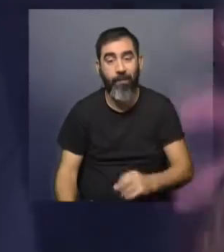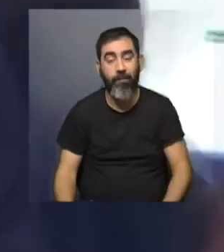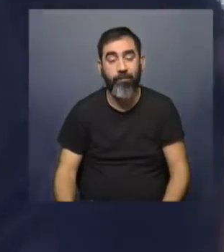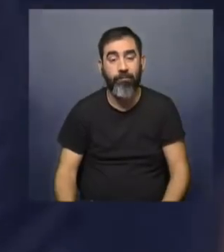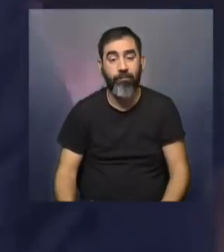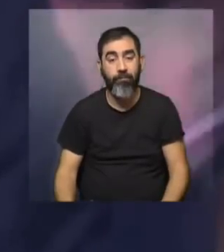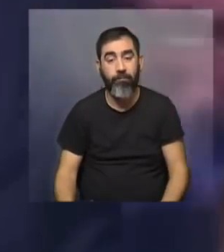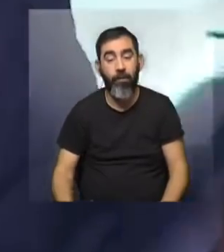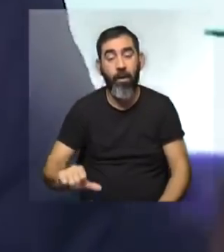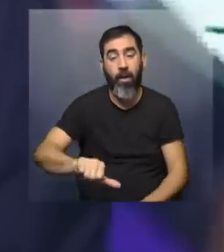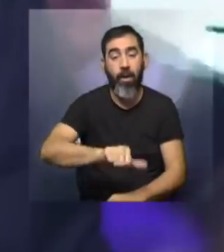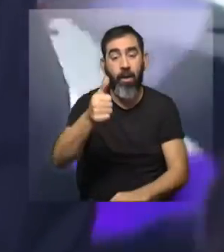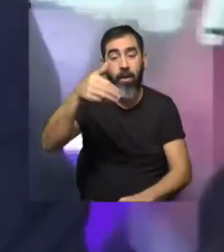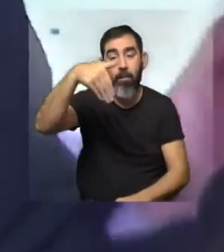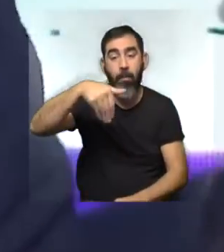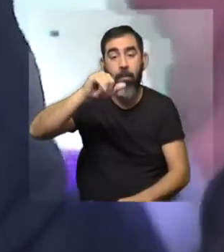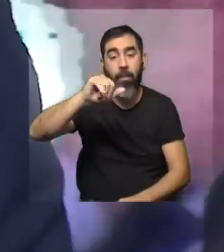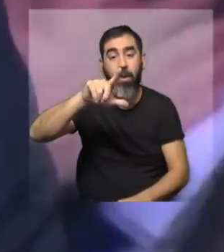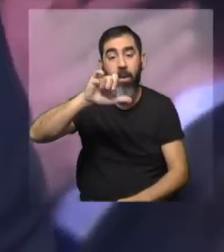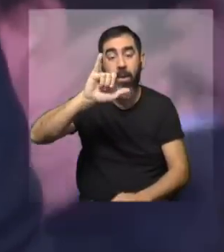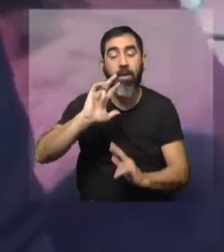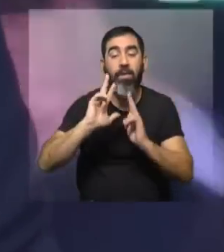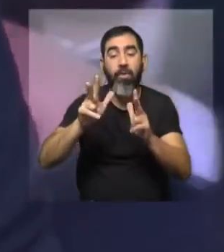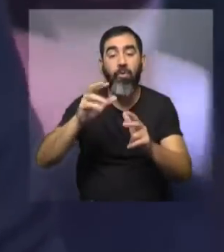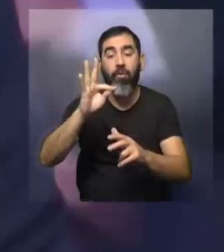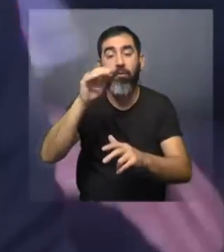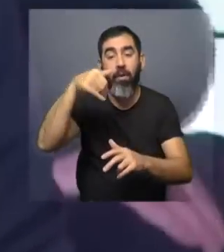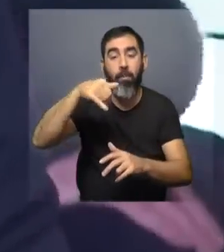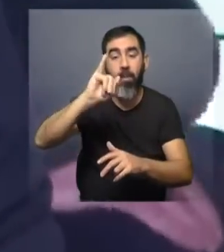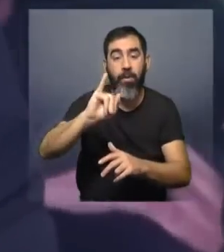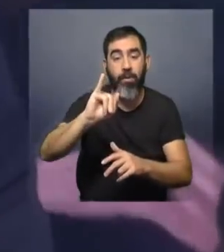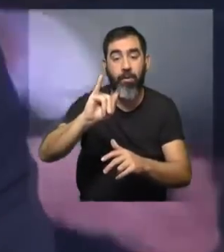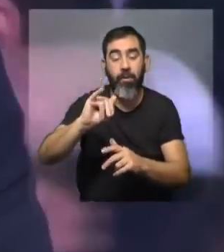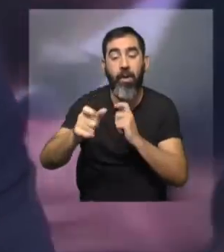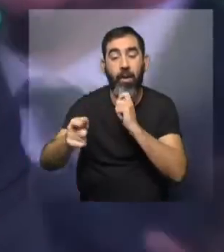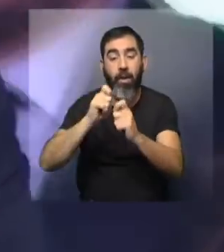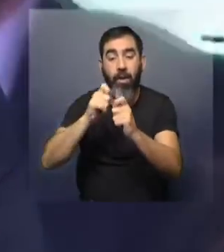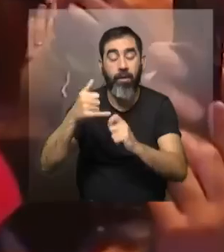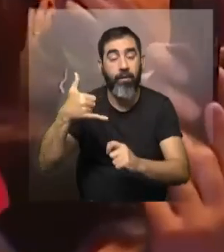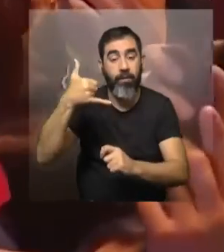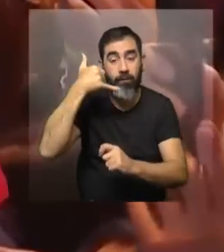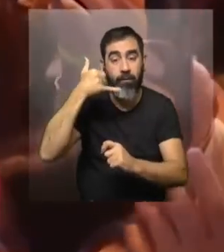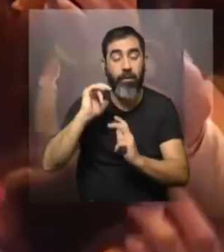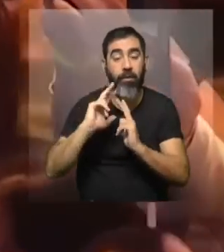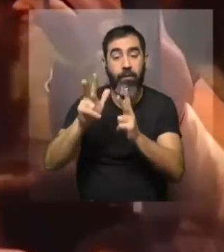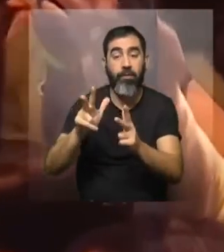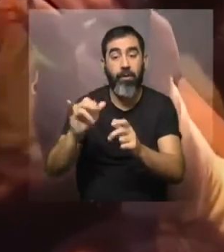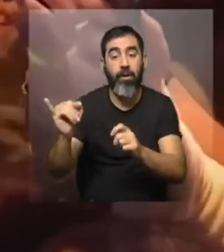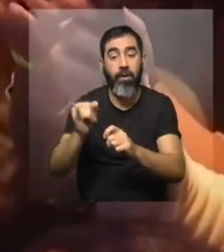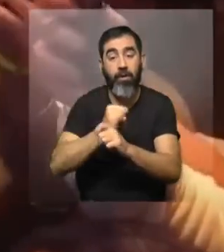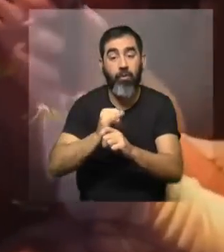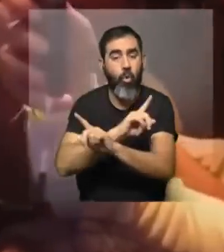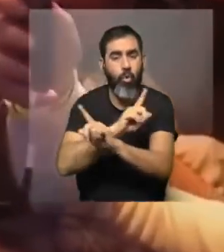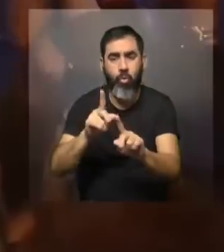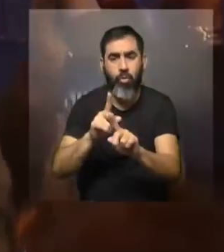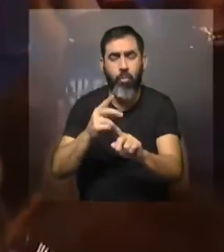tras su Victoria Miley ya se ha referido al fondo monetario internacional y en una entrevista telefónica ha dicho que la institución no